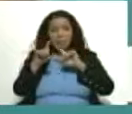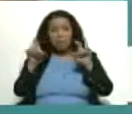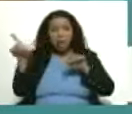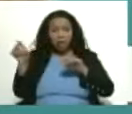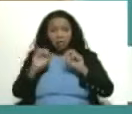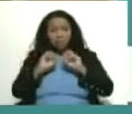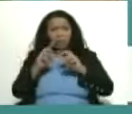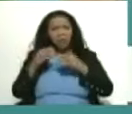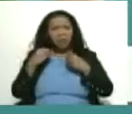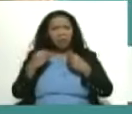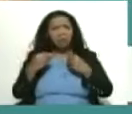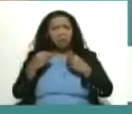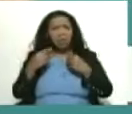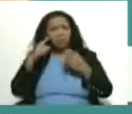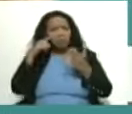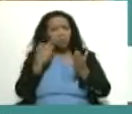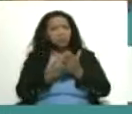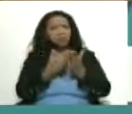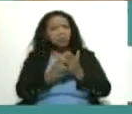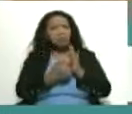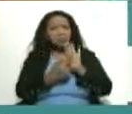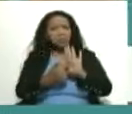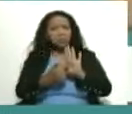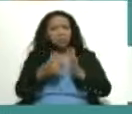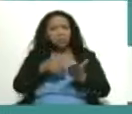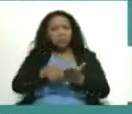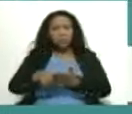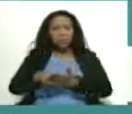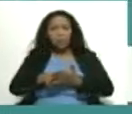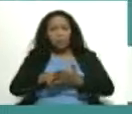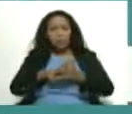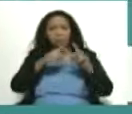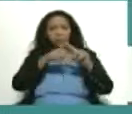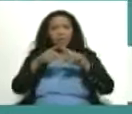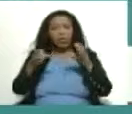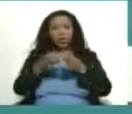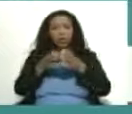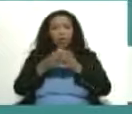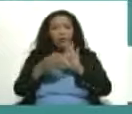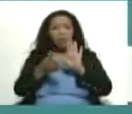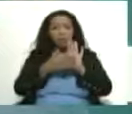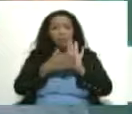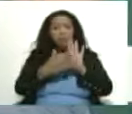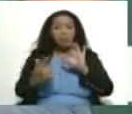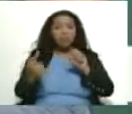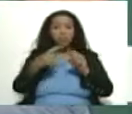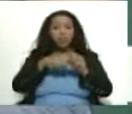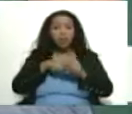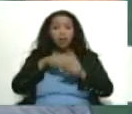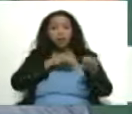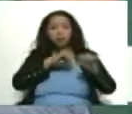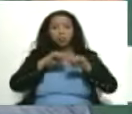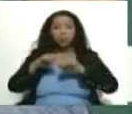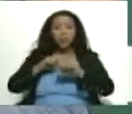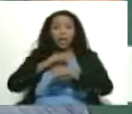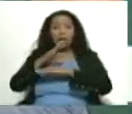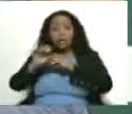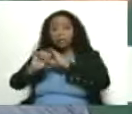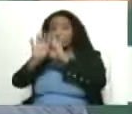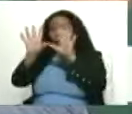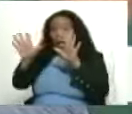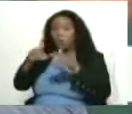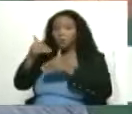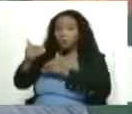oportunidad para probar la maquinaria de las distintas organizaciones que se han adherido, de los distintos movimientos, e ir afinando